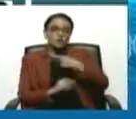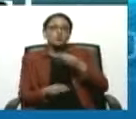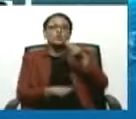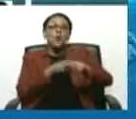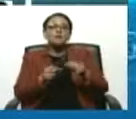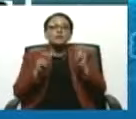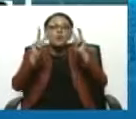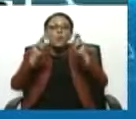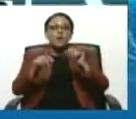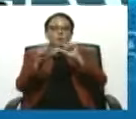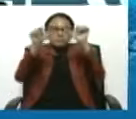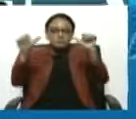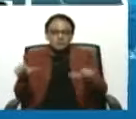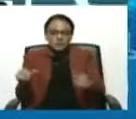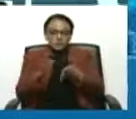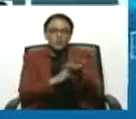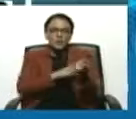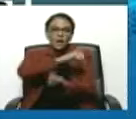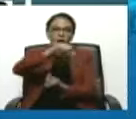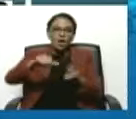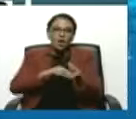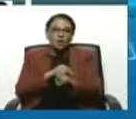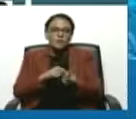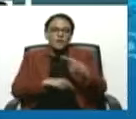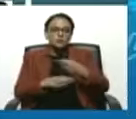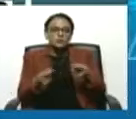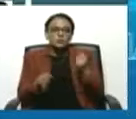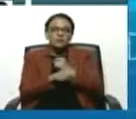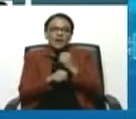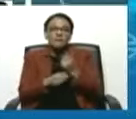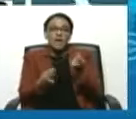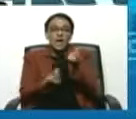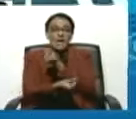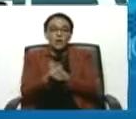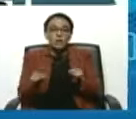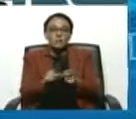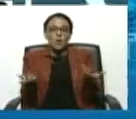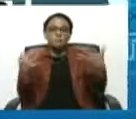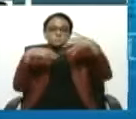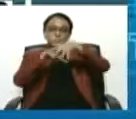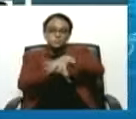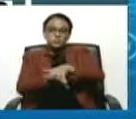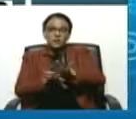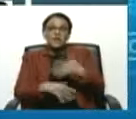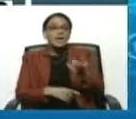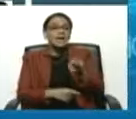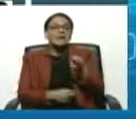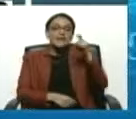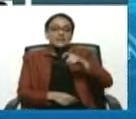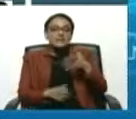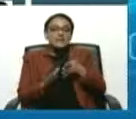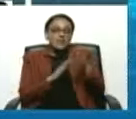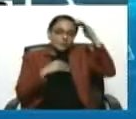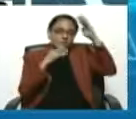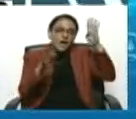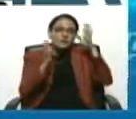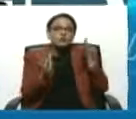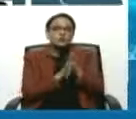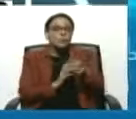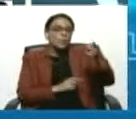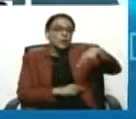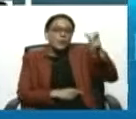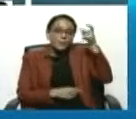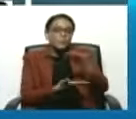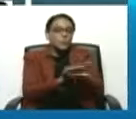economía, que hemos llamado una economía diversificada, que satisfaga las necesidades internas,